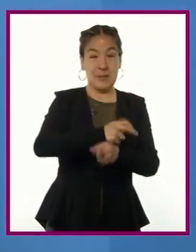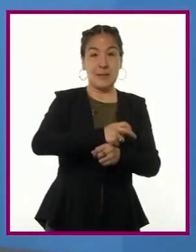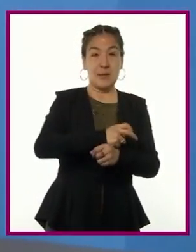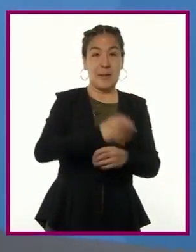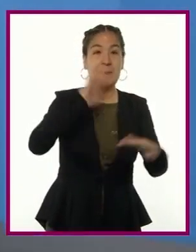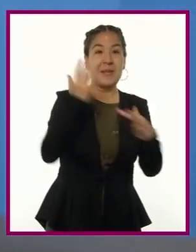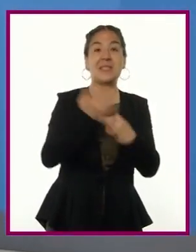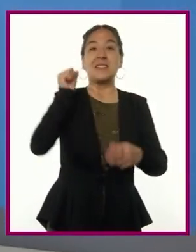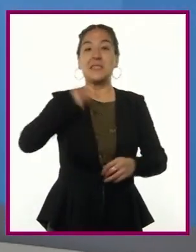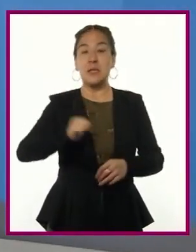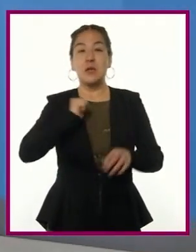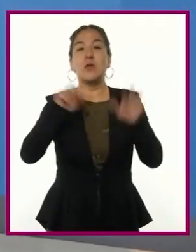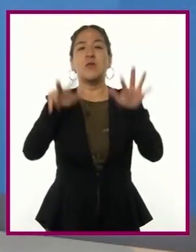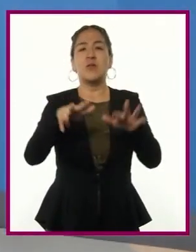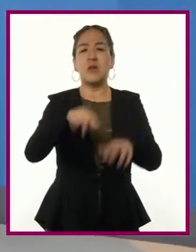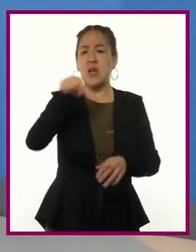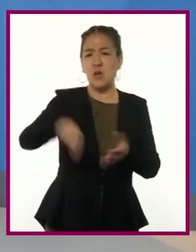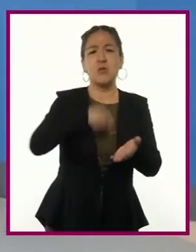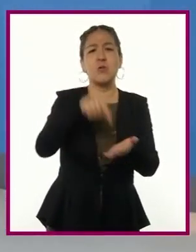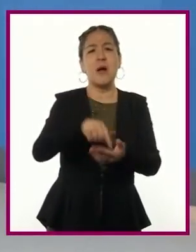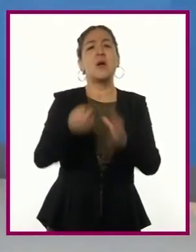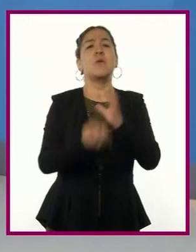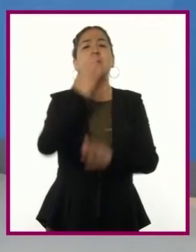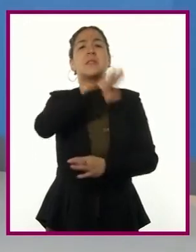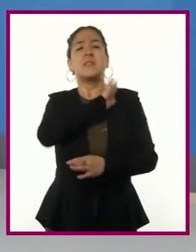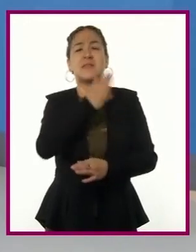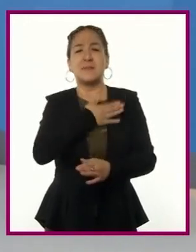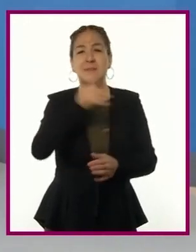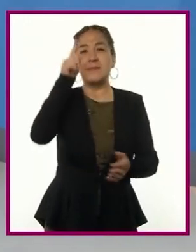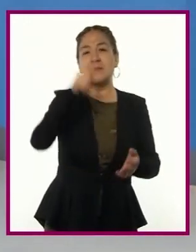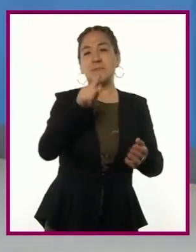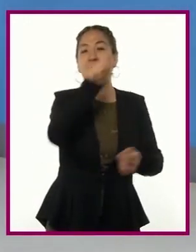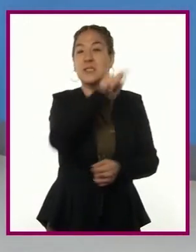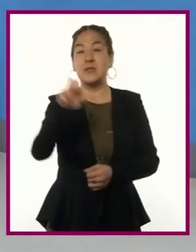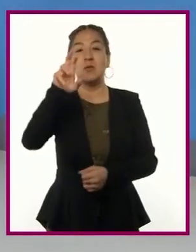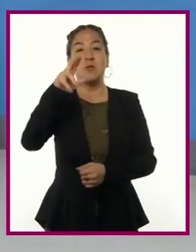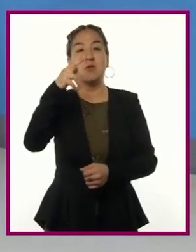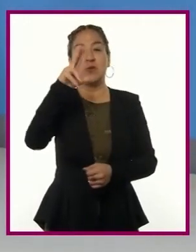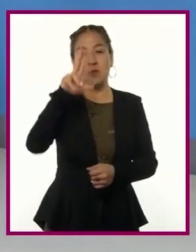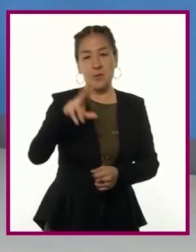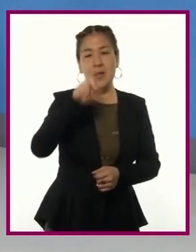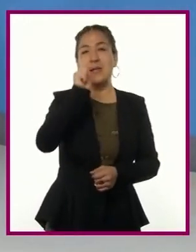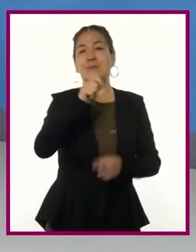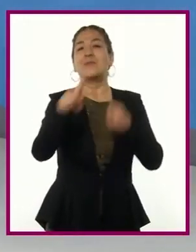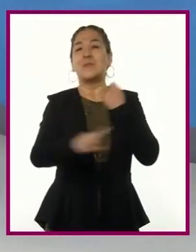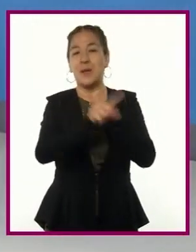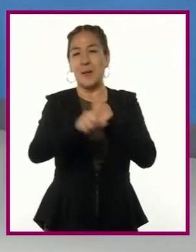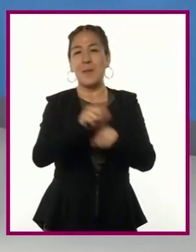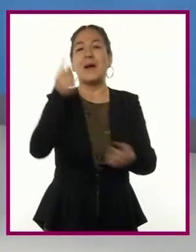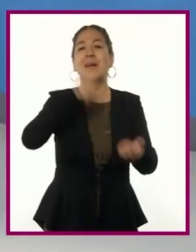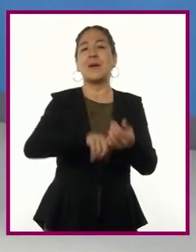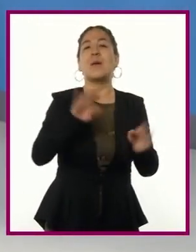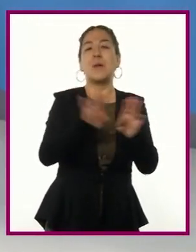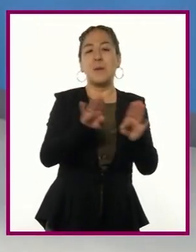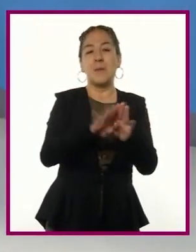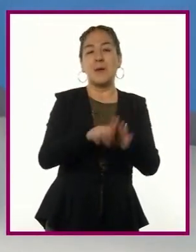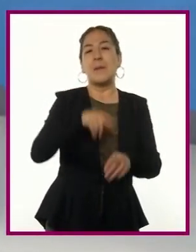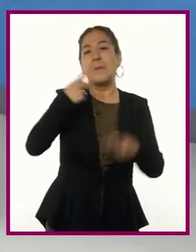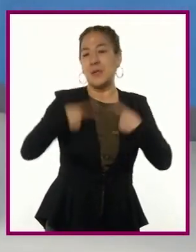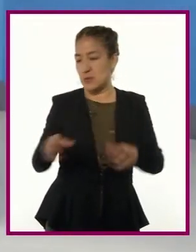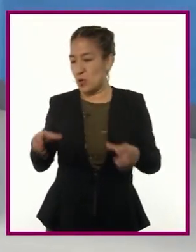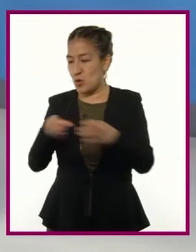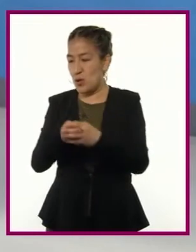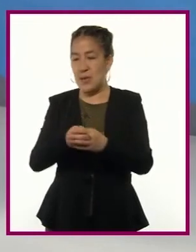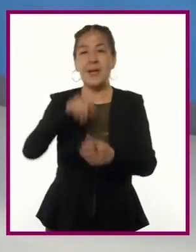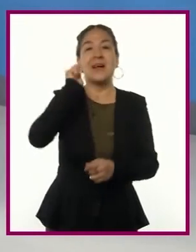XVIII, el panorama de la Nueva España dio un giro de 180 grados y transformó la visión de la minoría criolla hacia la